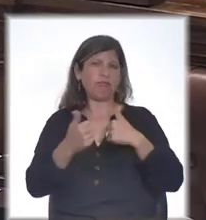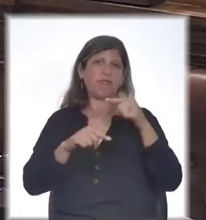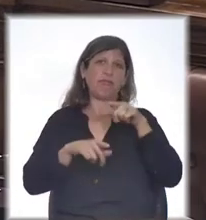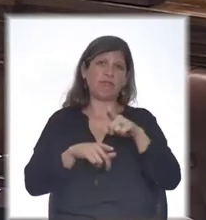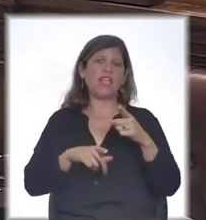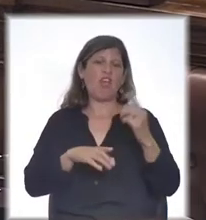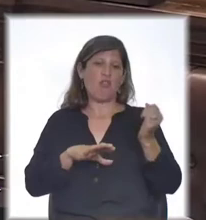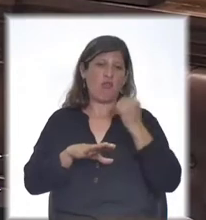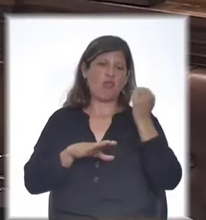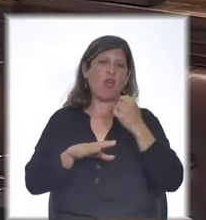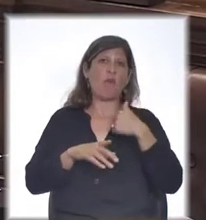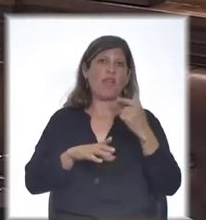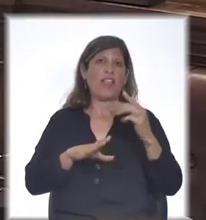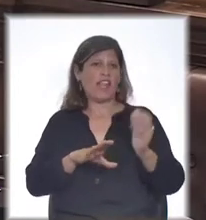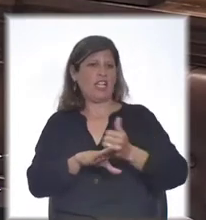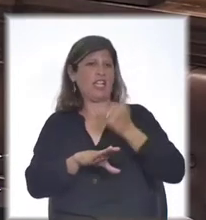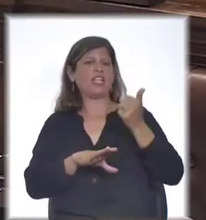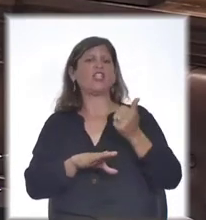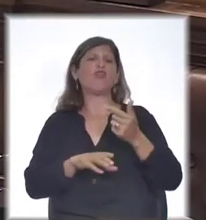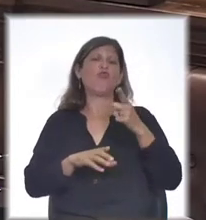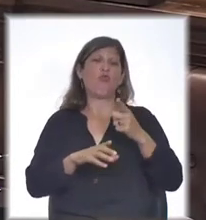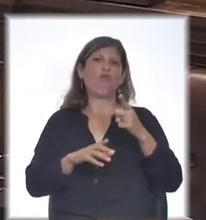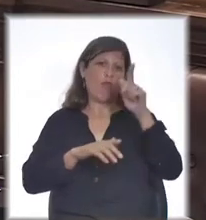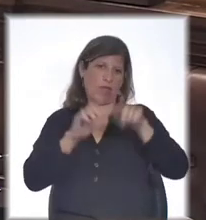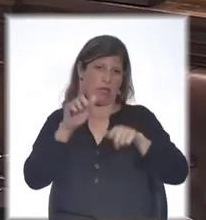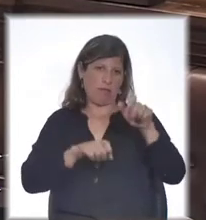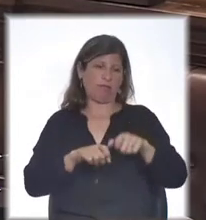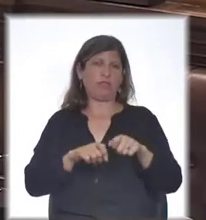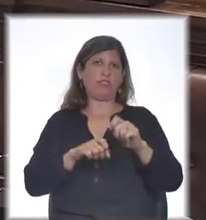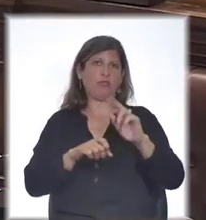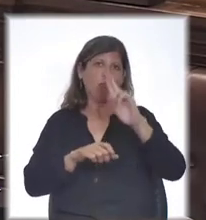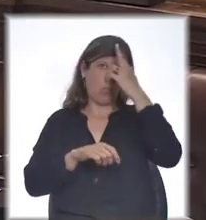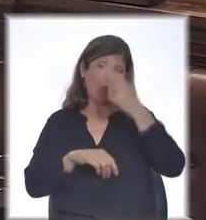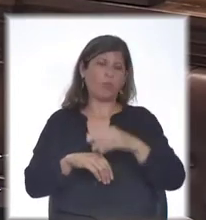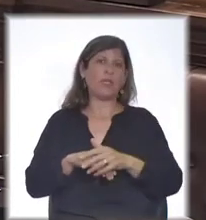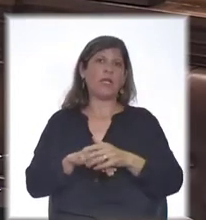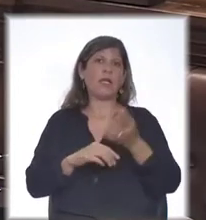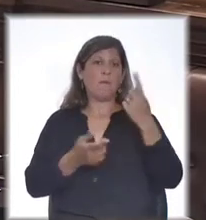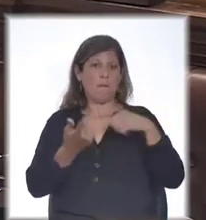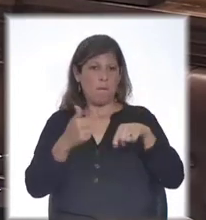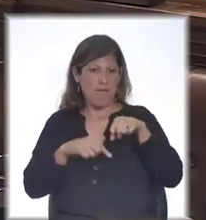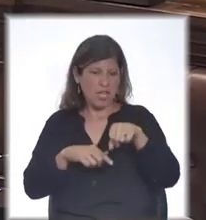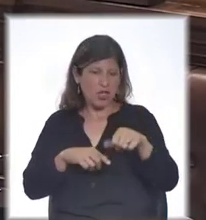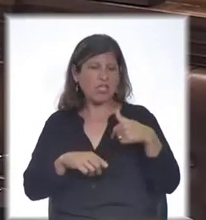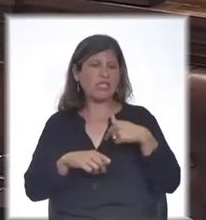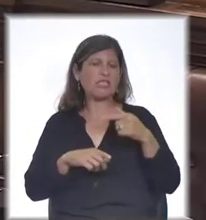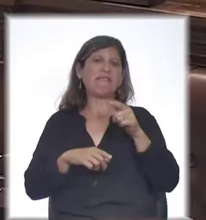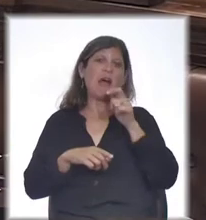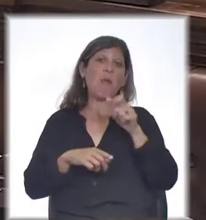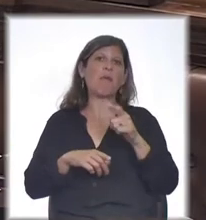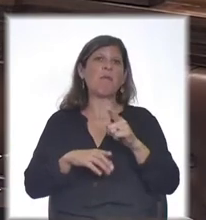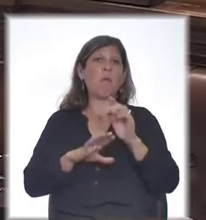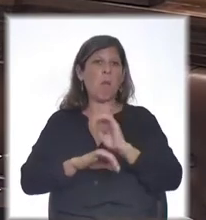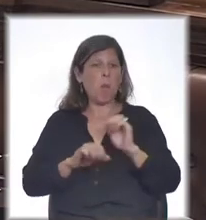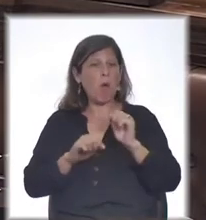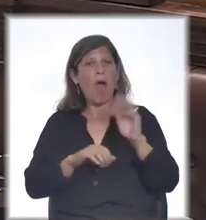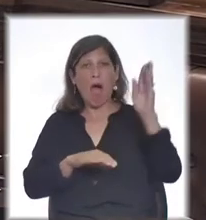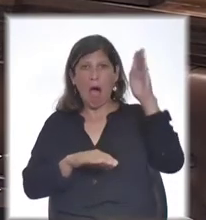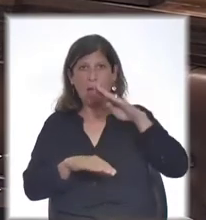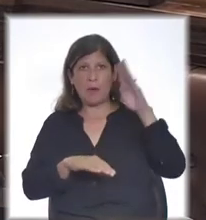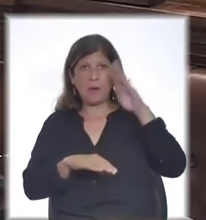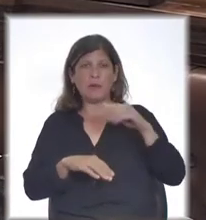de verdadero triunfo popular. Pero en estas palabras, permítanme homenajear a